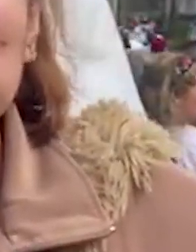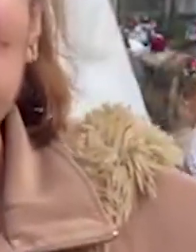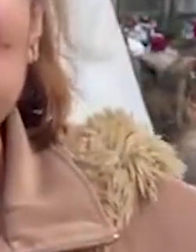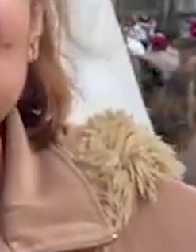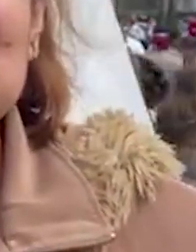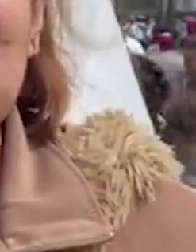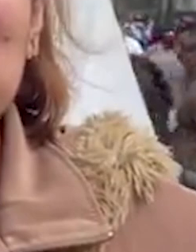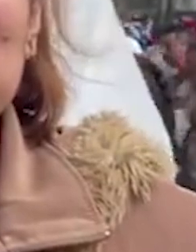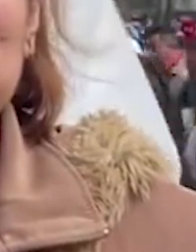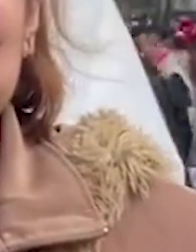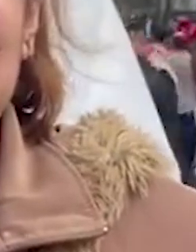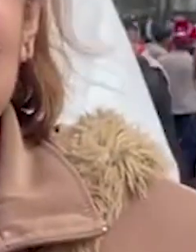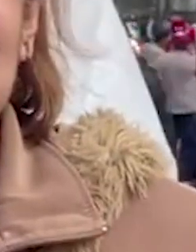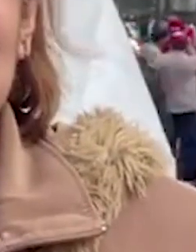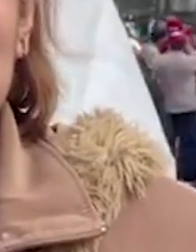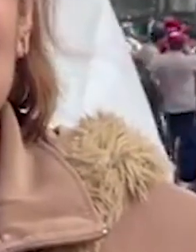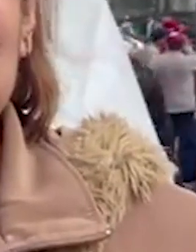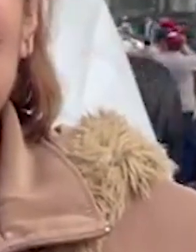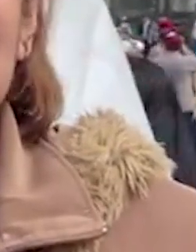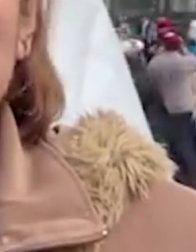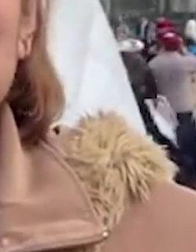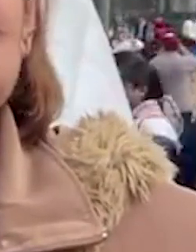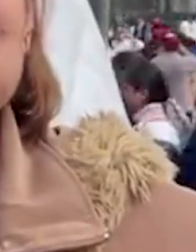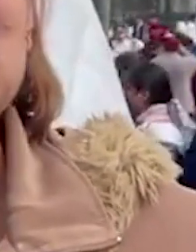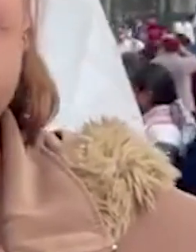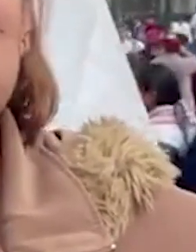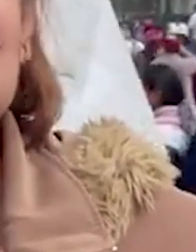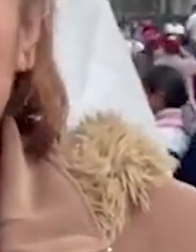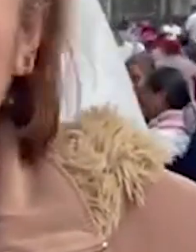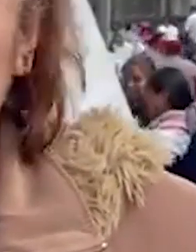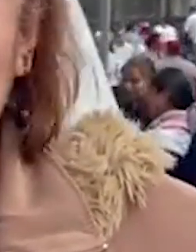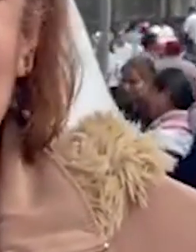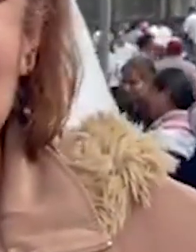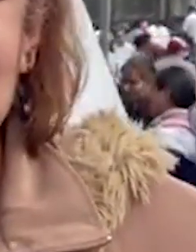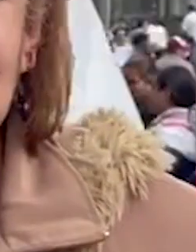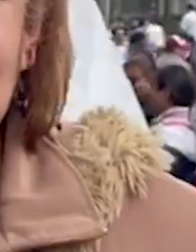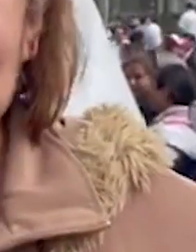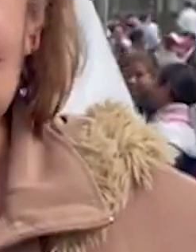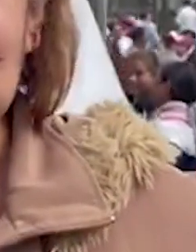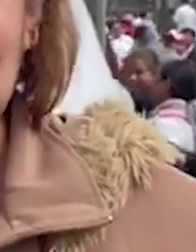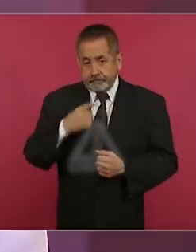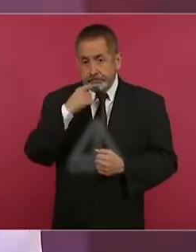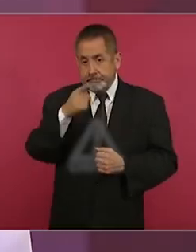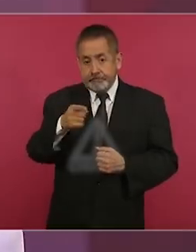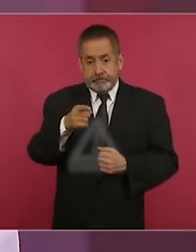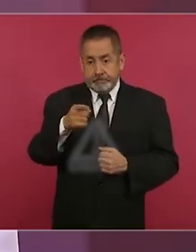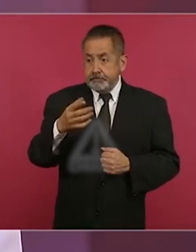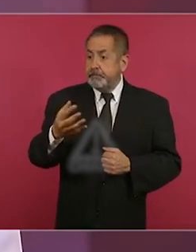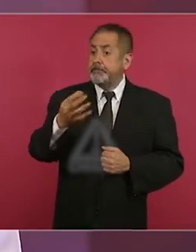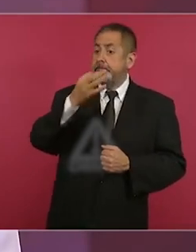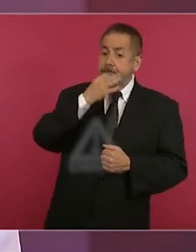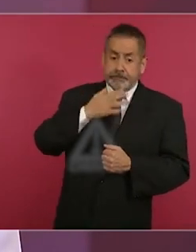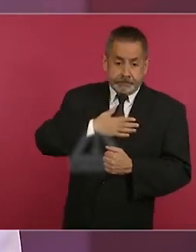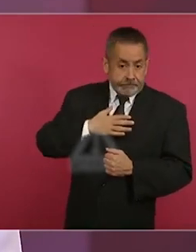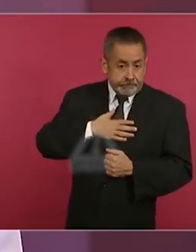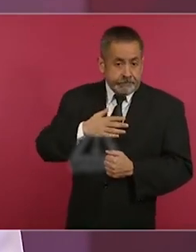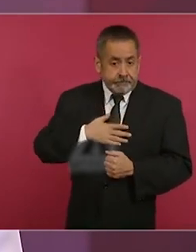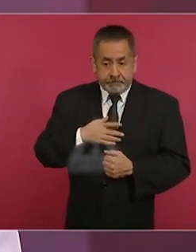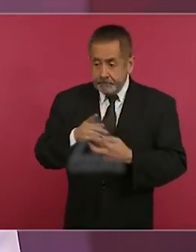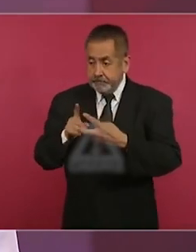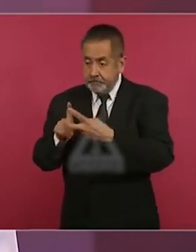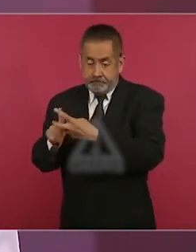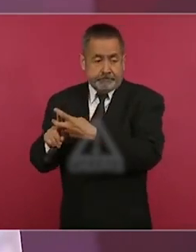sobrino, todos estamos esperándolo, que regrese sano y salvo. El 3 de octubre del año